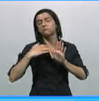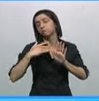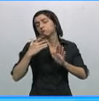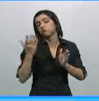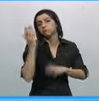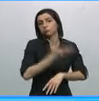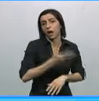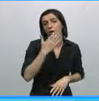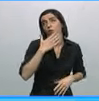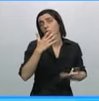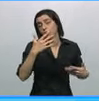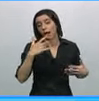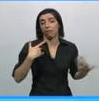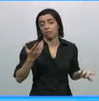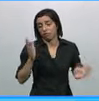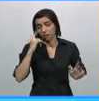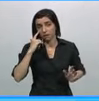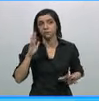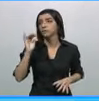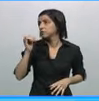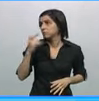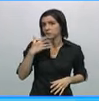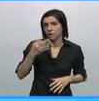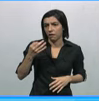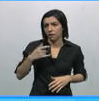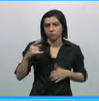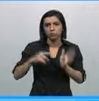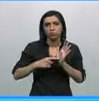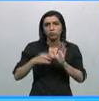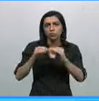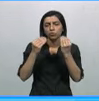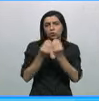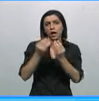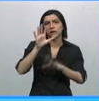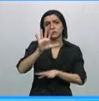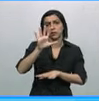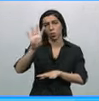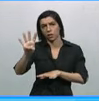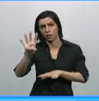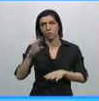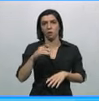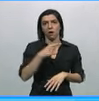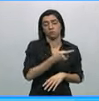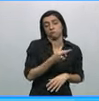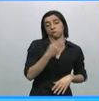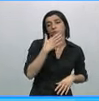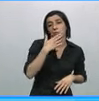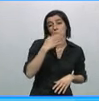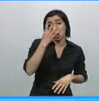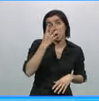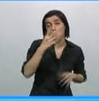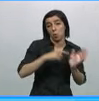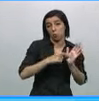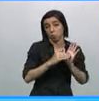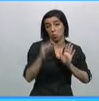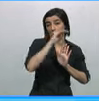es claro que un buen torneo están haciendo, evidentemente. Tienen 54 puntos, están a 4 del puntero que es Boca, todavía quedan 12